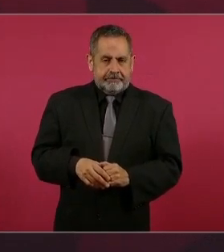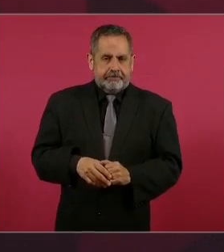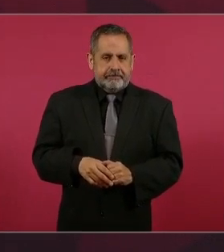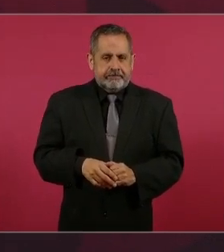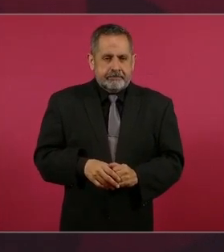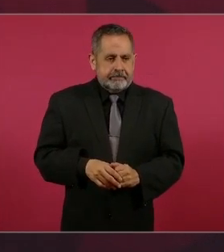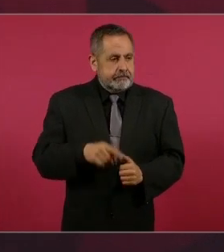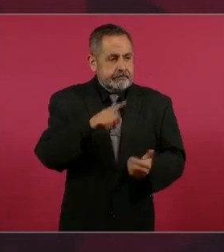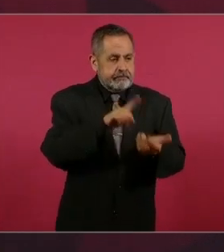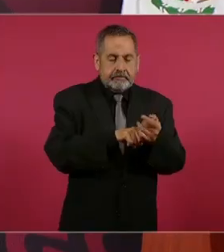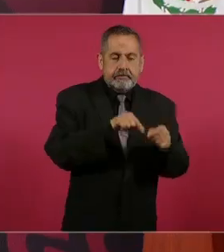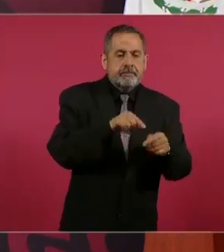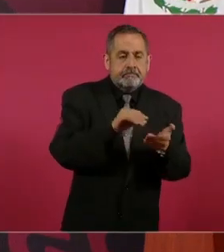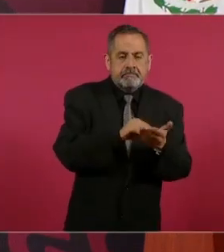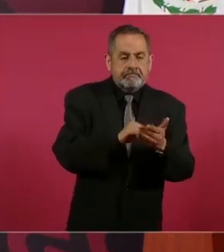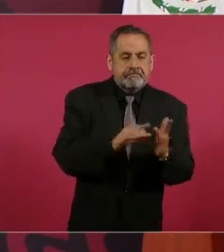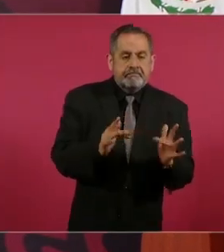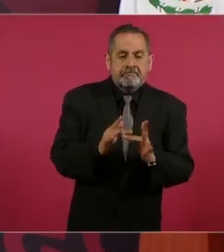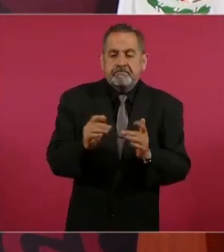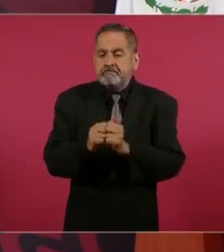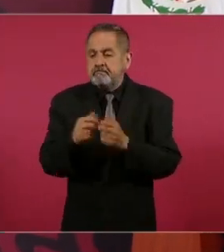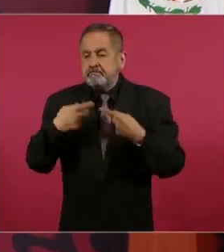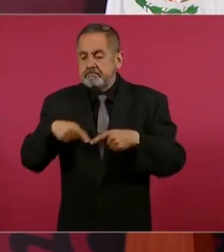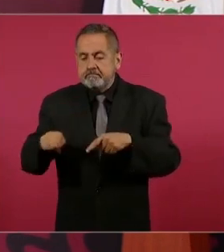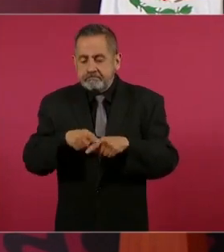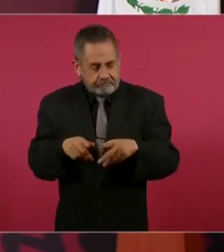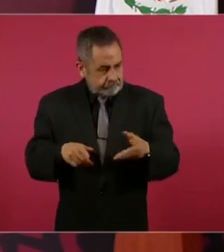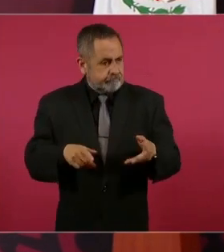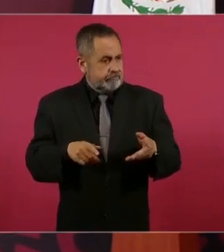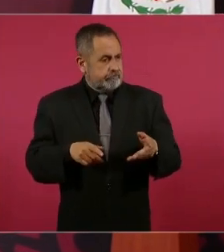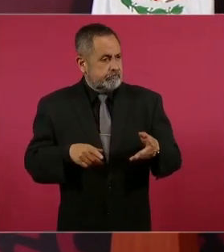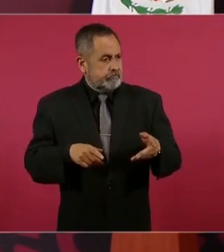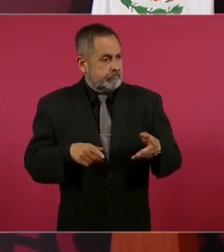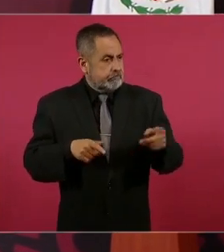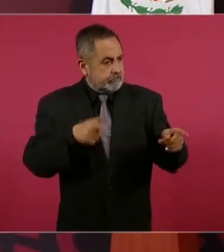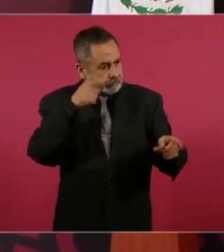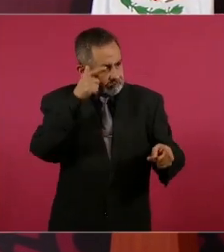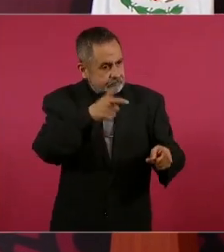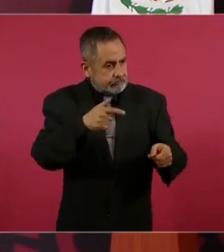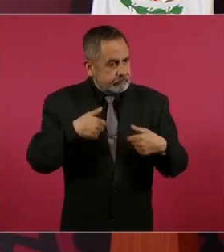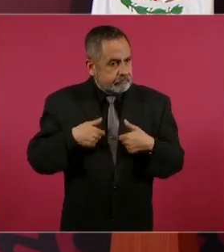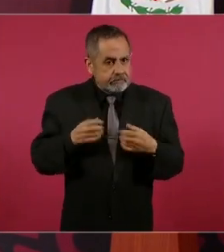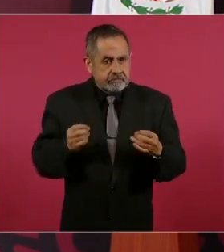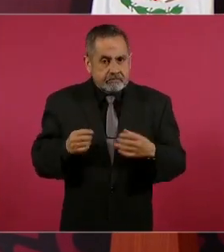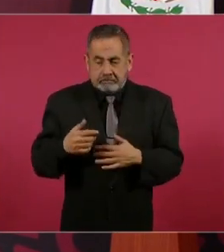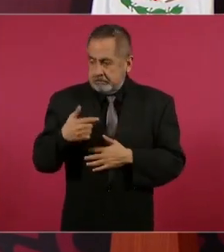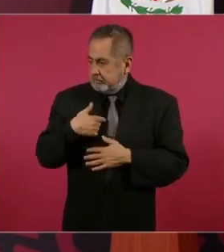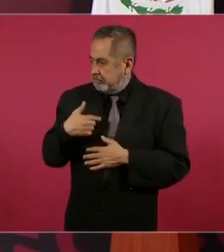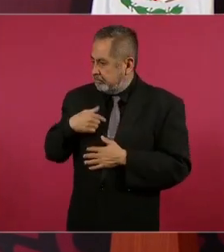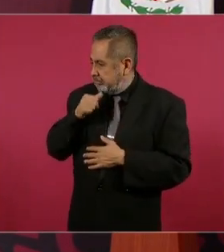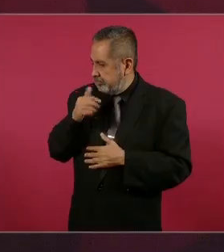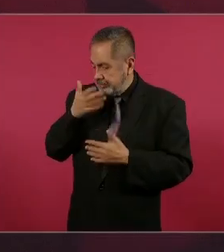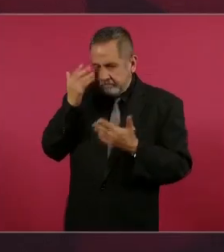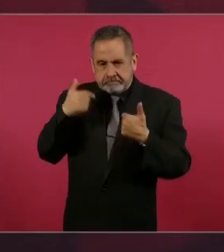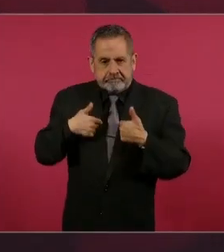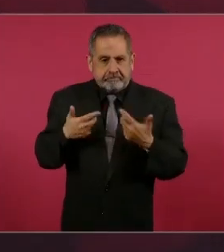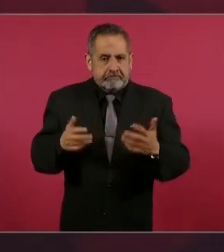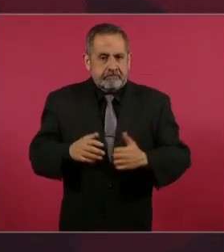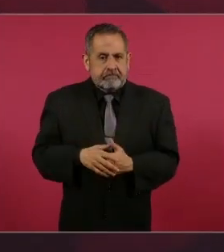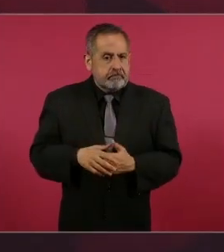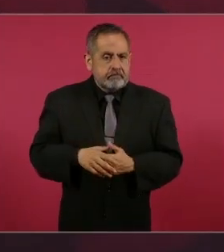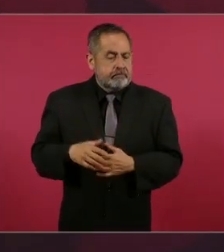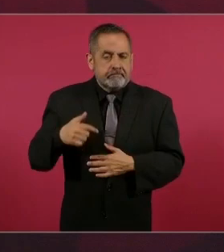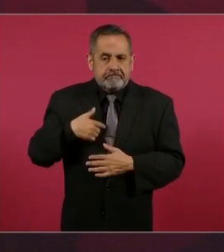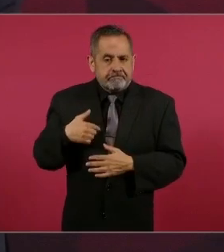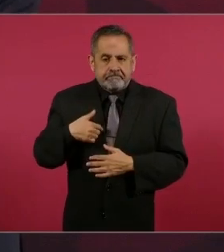tienen representantes, que nosotros. Por eso que en mi caso, sí, porque no voy a